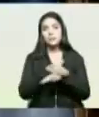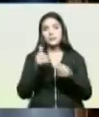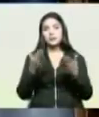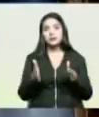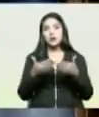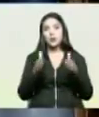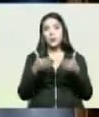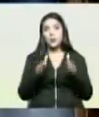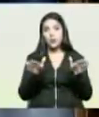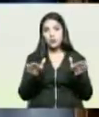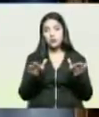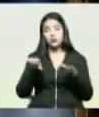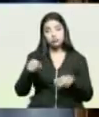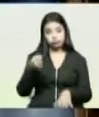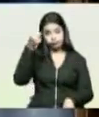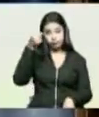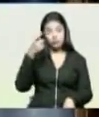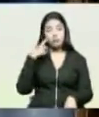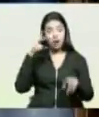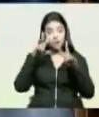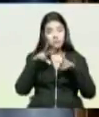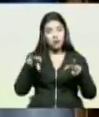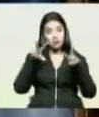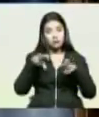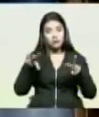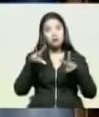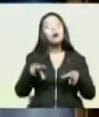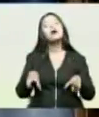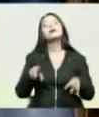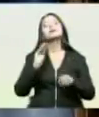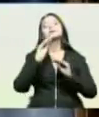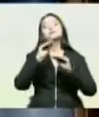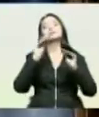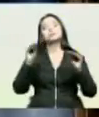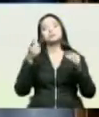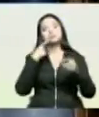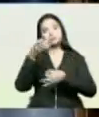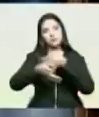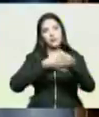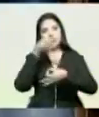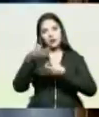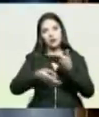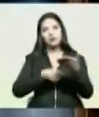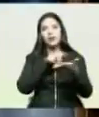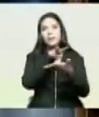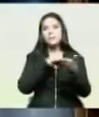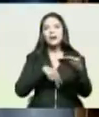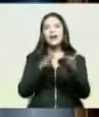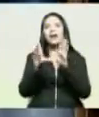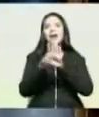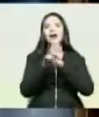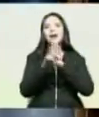Público que van a investigar estos hechos. Y sepan ustedes algo, miren, lean el Código Penal.